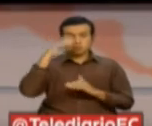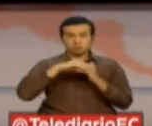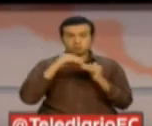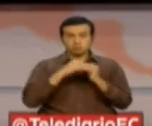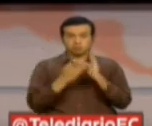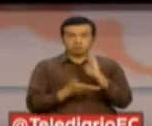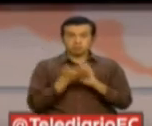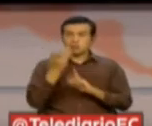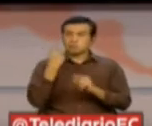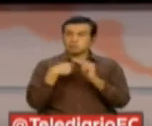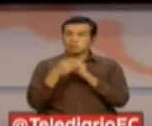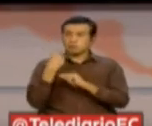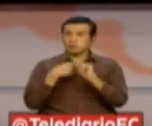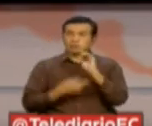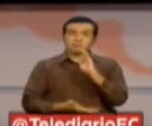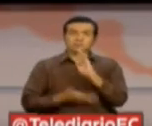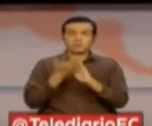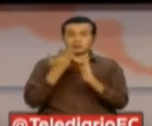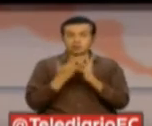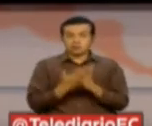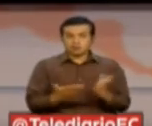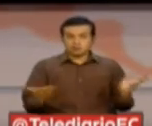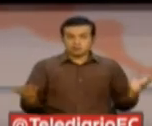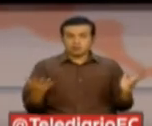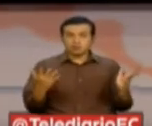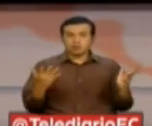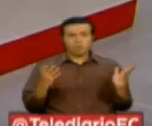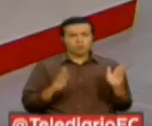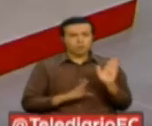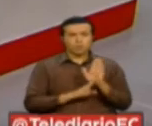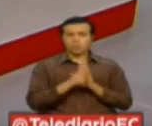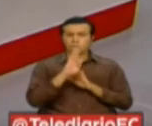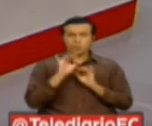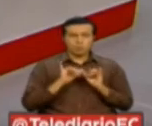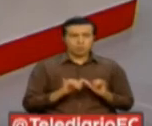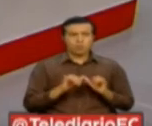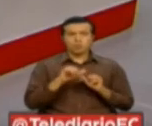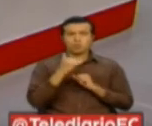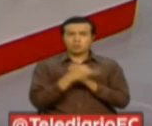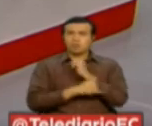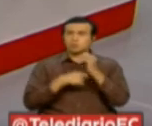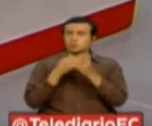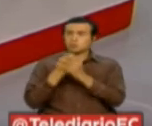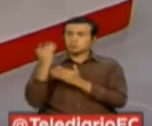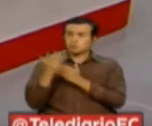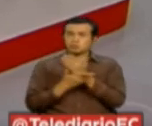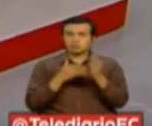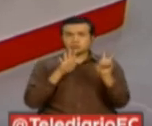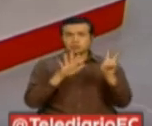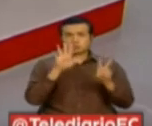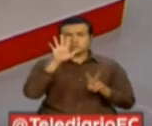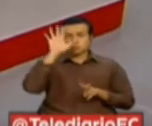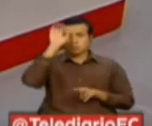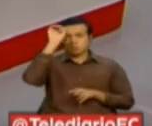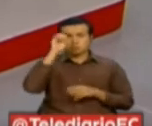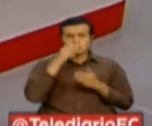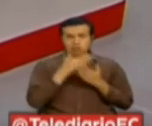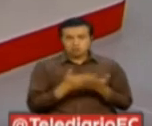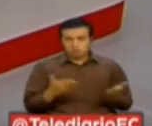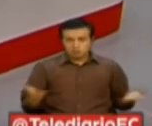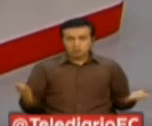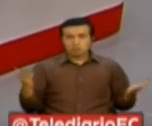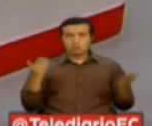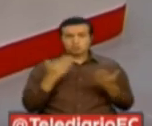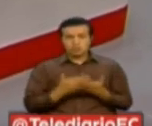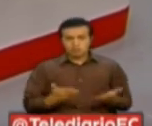dólares en las exportaciones no petroleras es un ganar-ganar si han crecido las importaciones pero el 75% son materias primas insumos